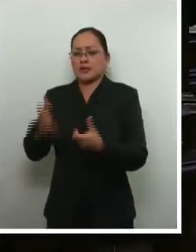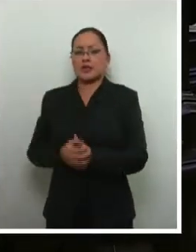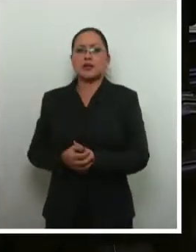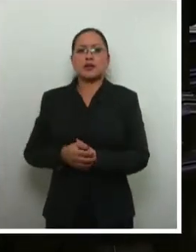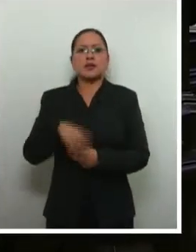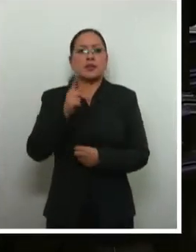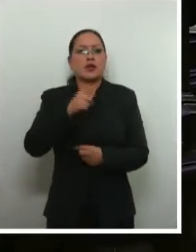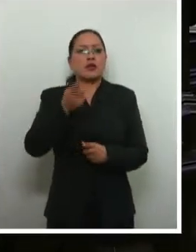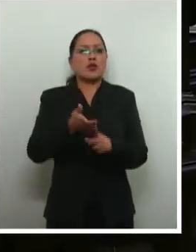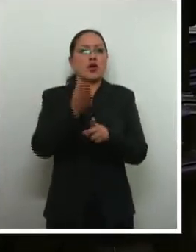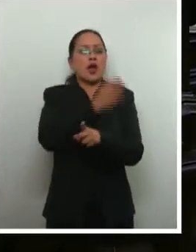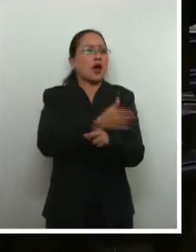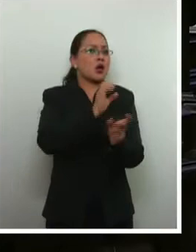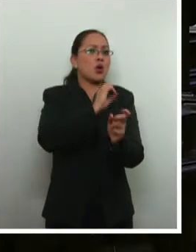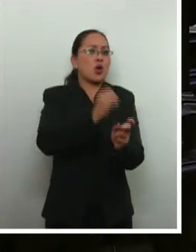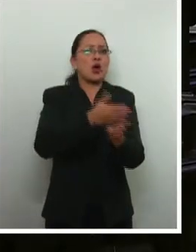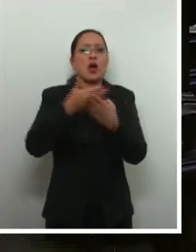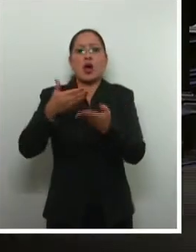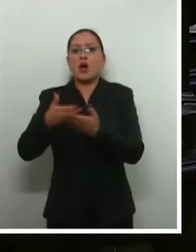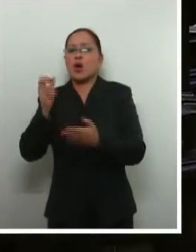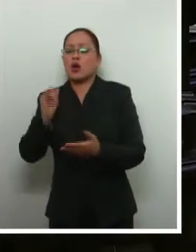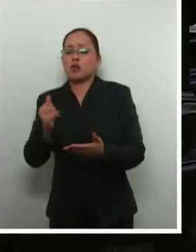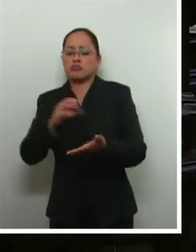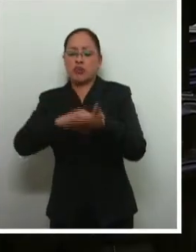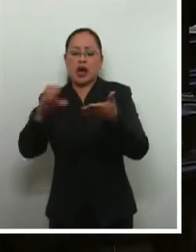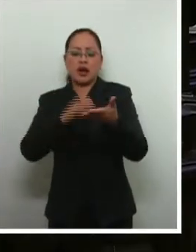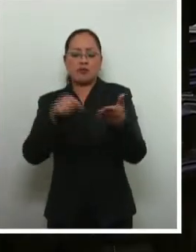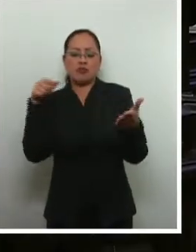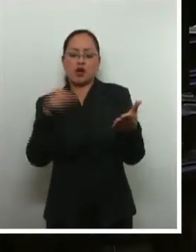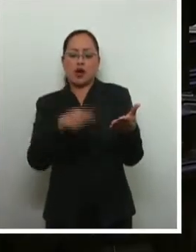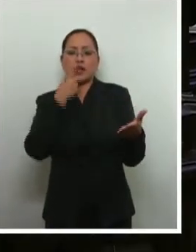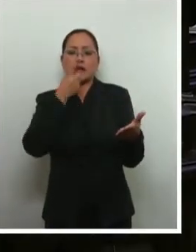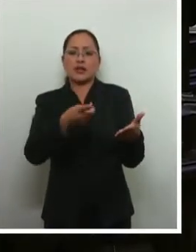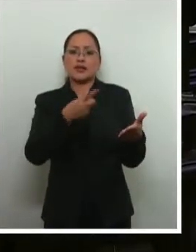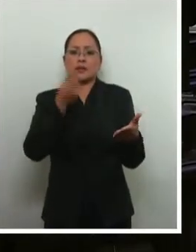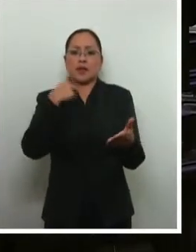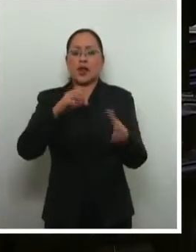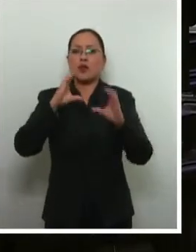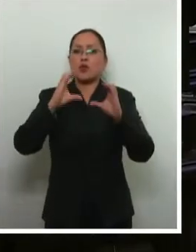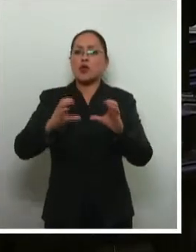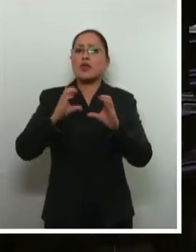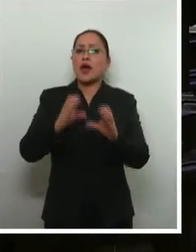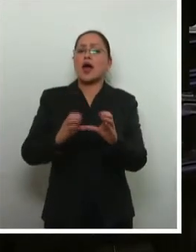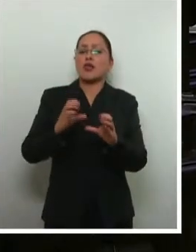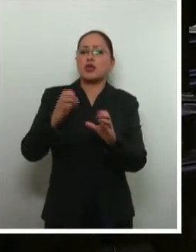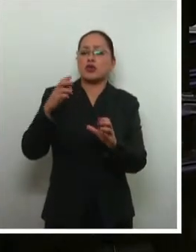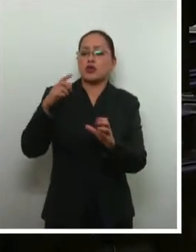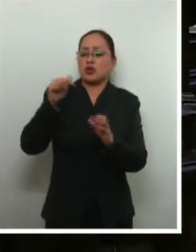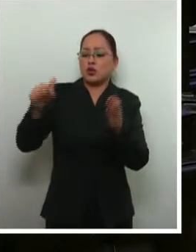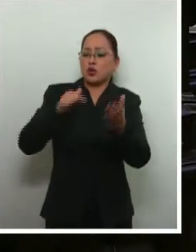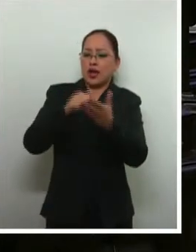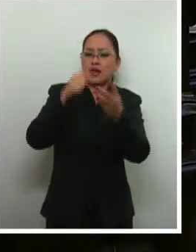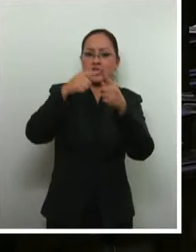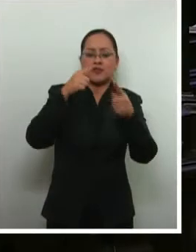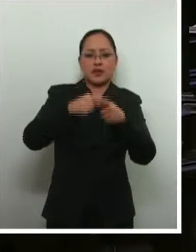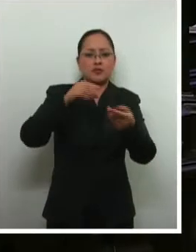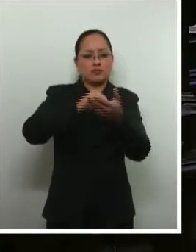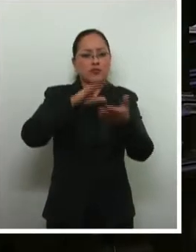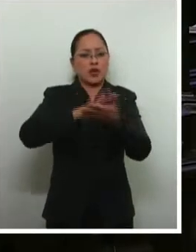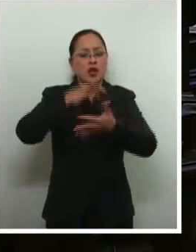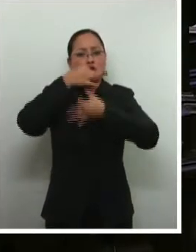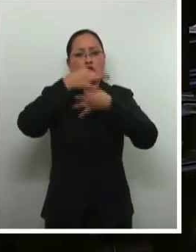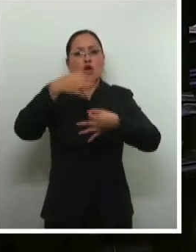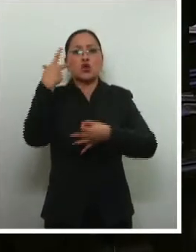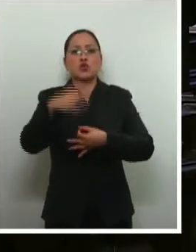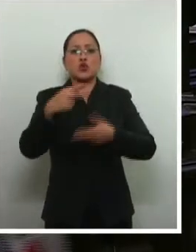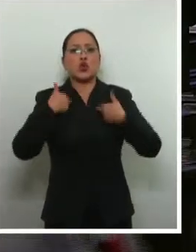parecer no lo logramos, porque dice el párrafo: para la conservación de los sitios declarados